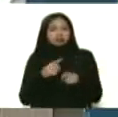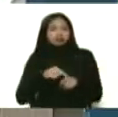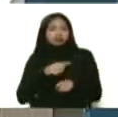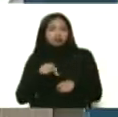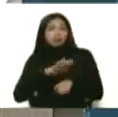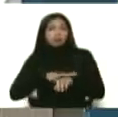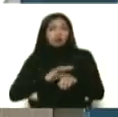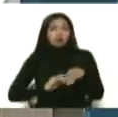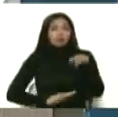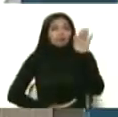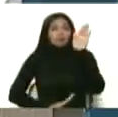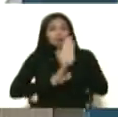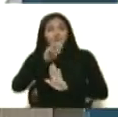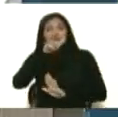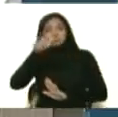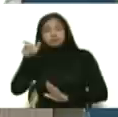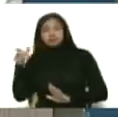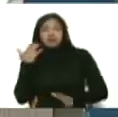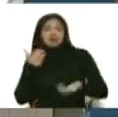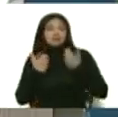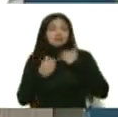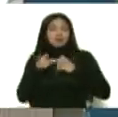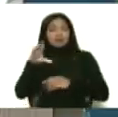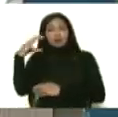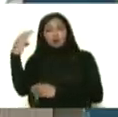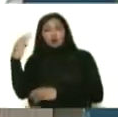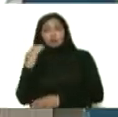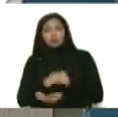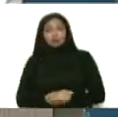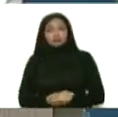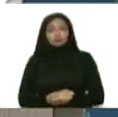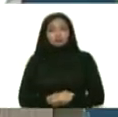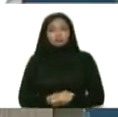porque se van a disparar los casos. Va a haber